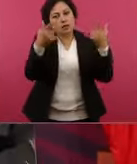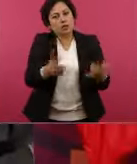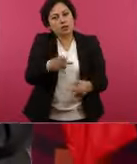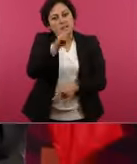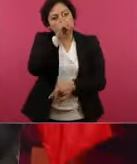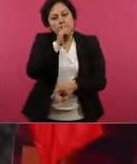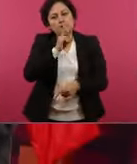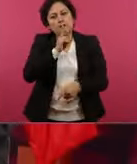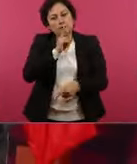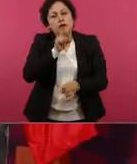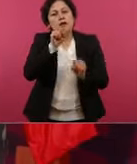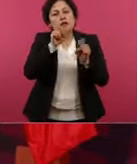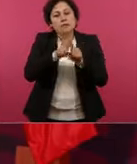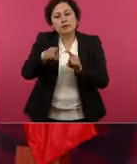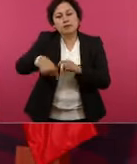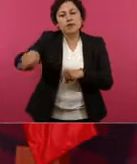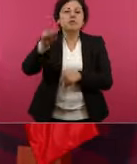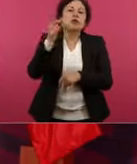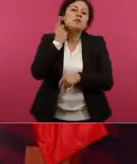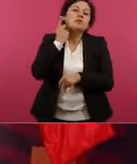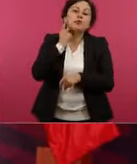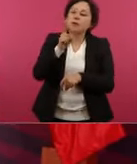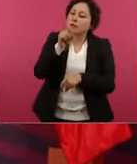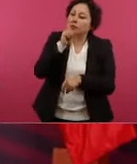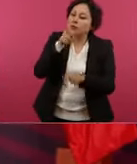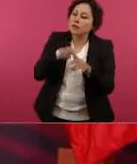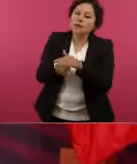maiciando a diputados